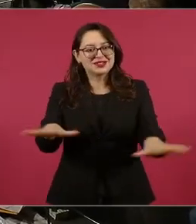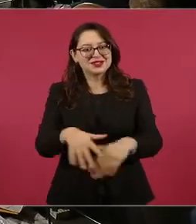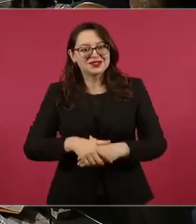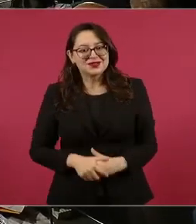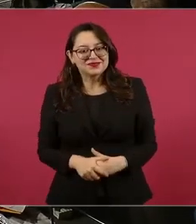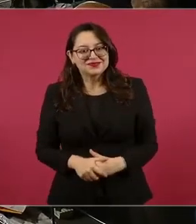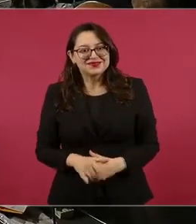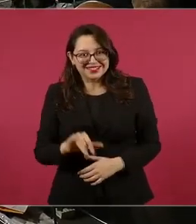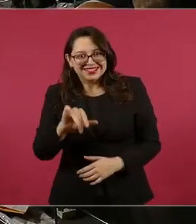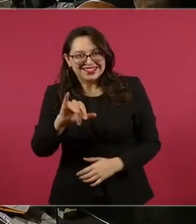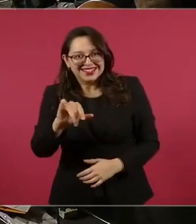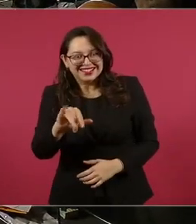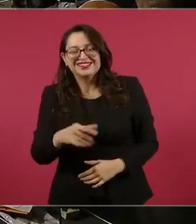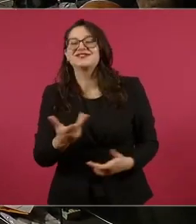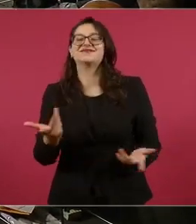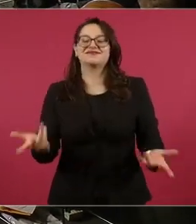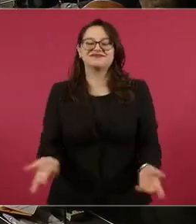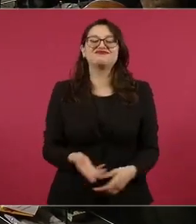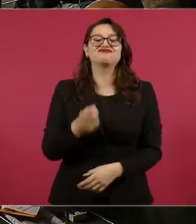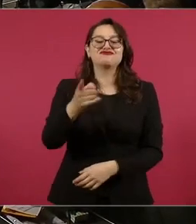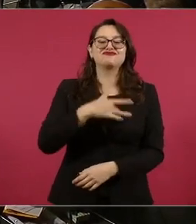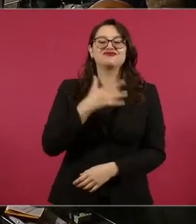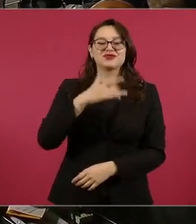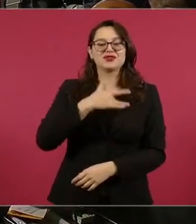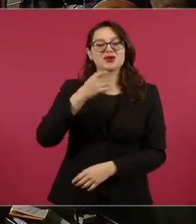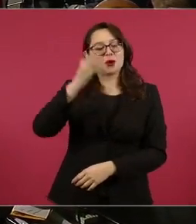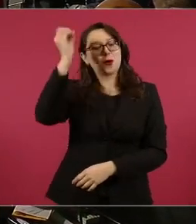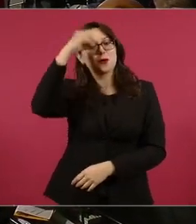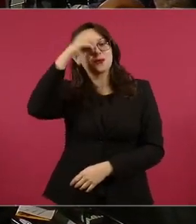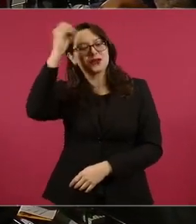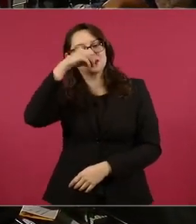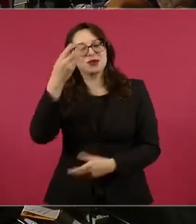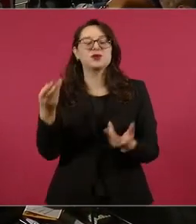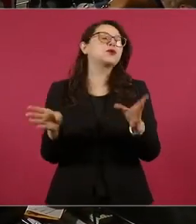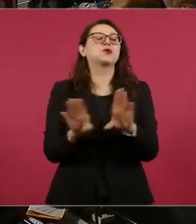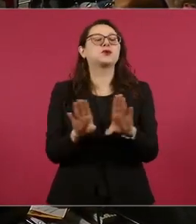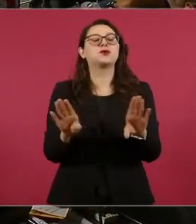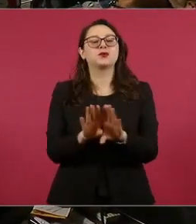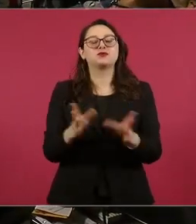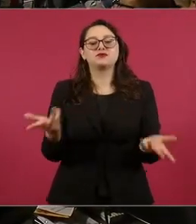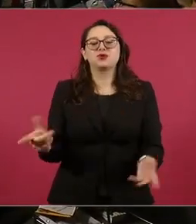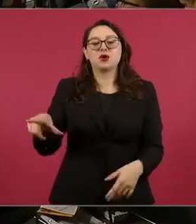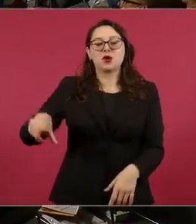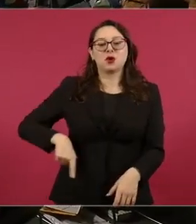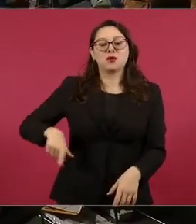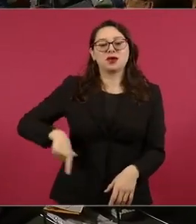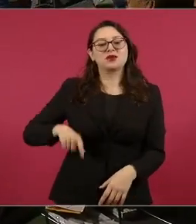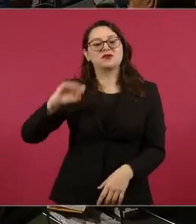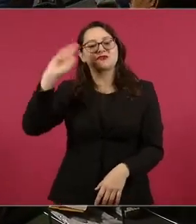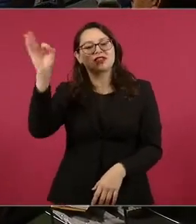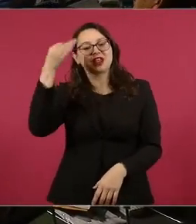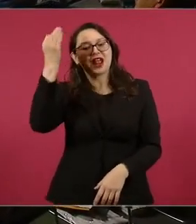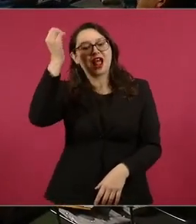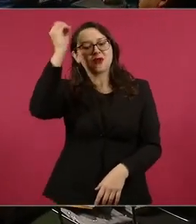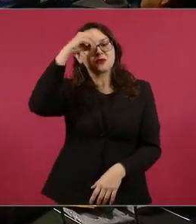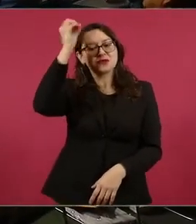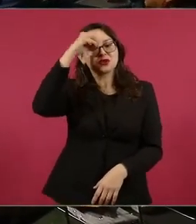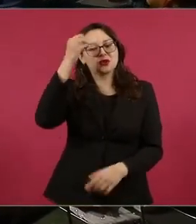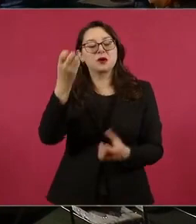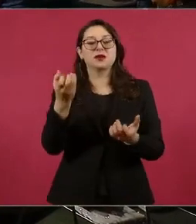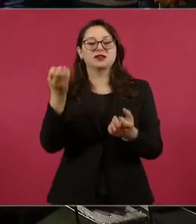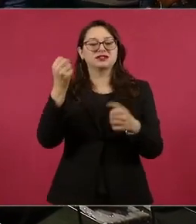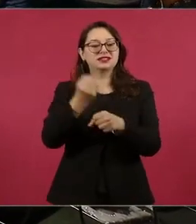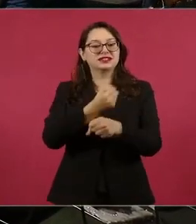Y cuál es la la opinión del Gobierno Federal y también conocer qué es lo que le ha dicho al respecto la secretaria de